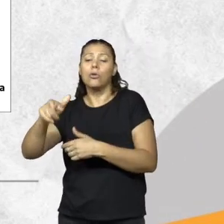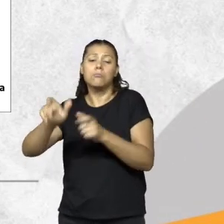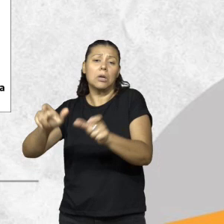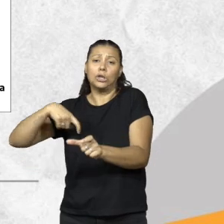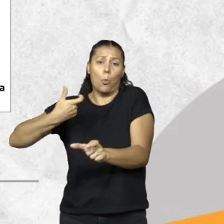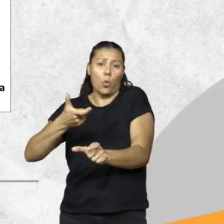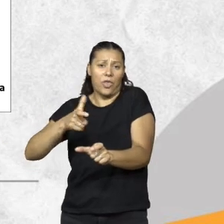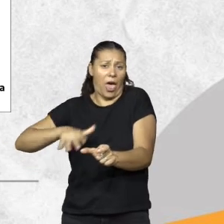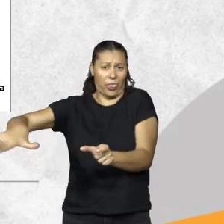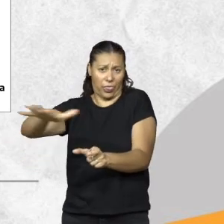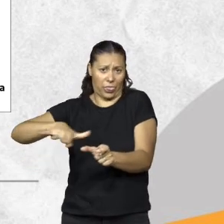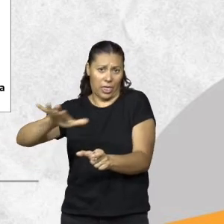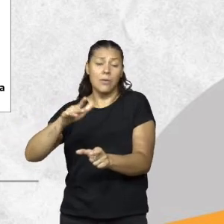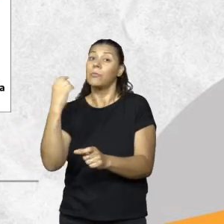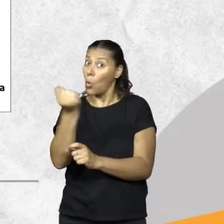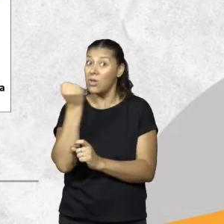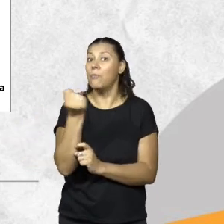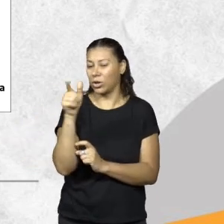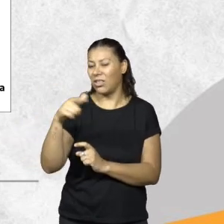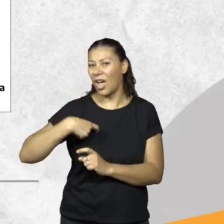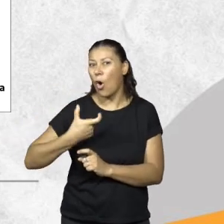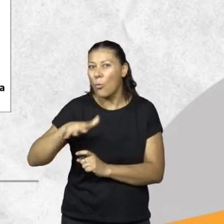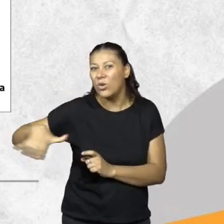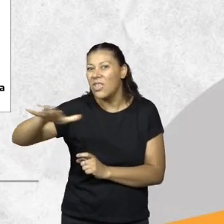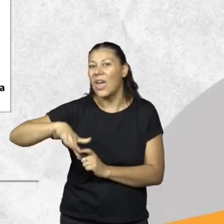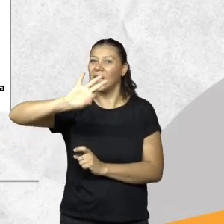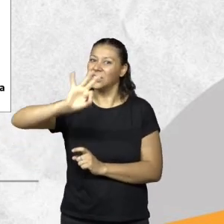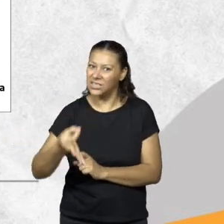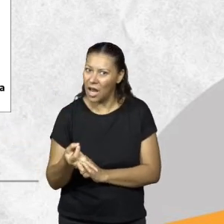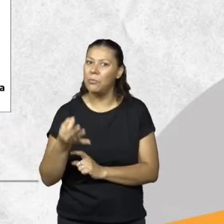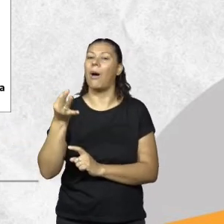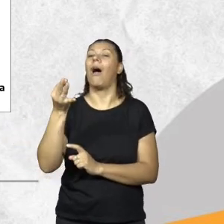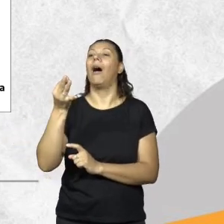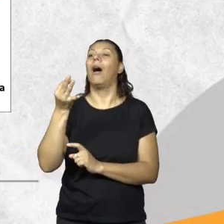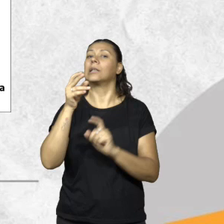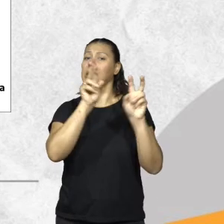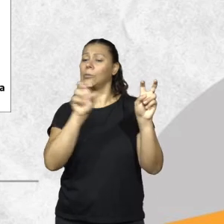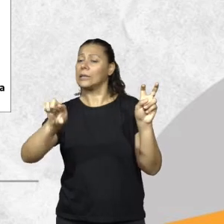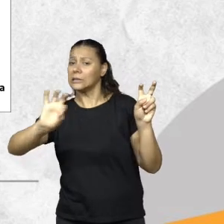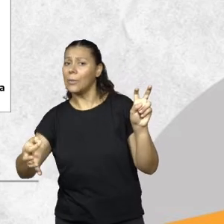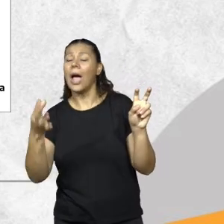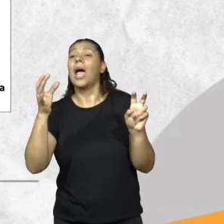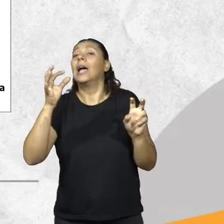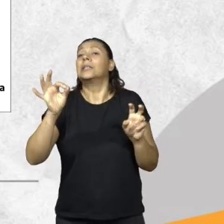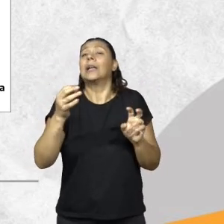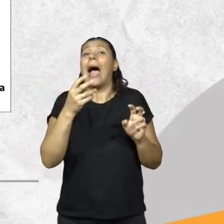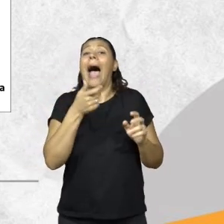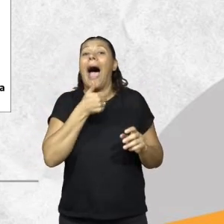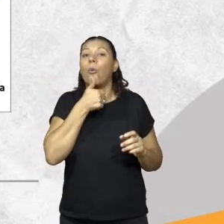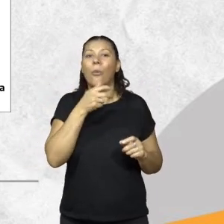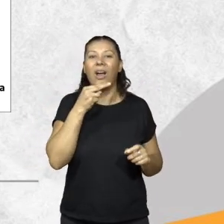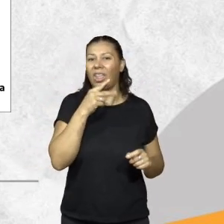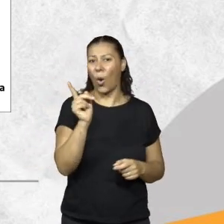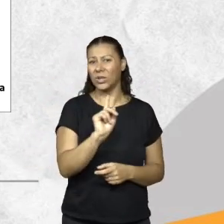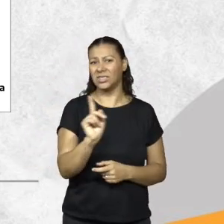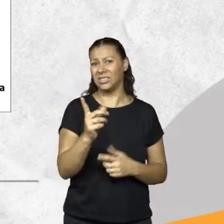esté empoderada en el tema, que aprenda que el agua verde no es un agua linda, que pueda ellos mismos